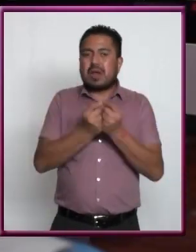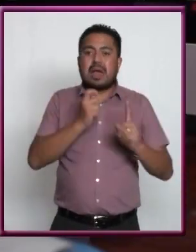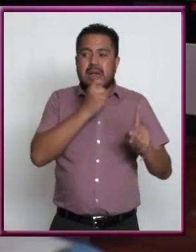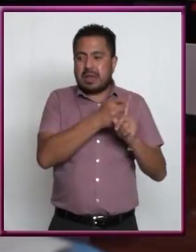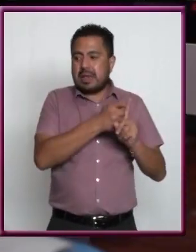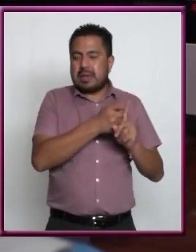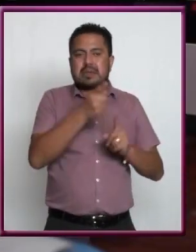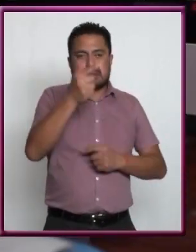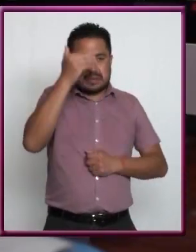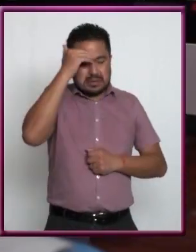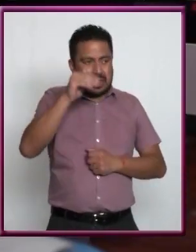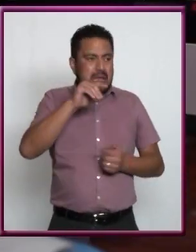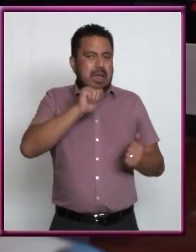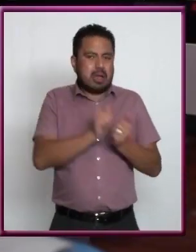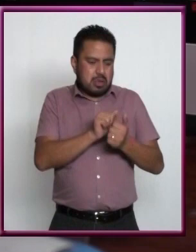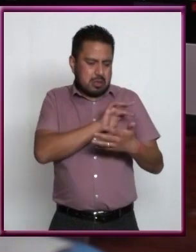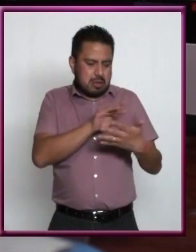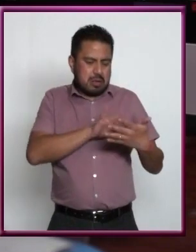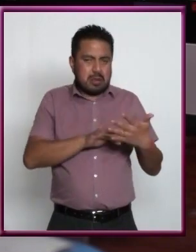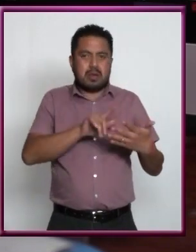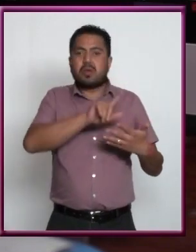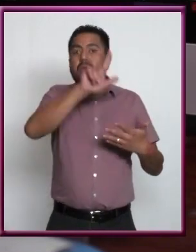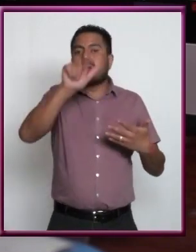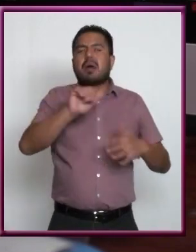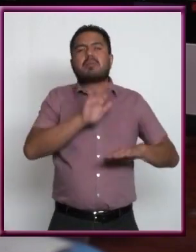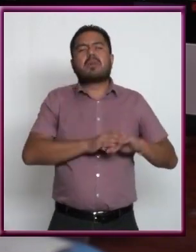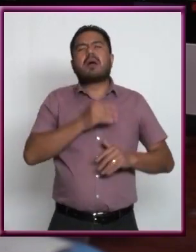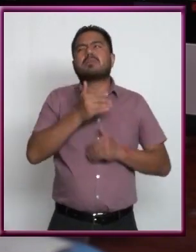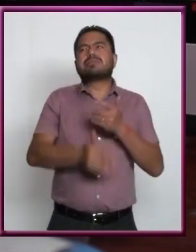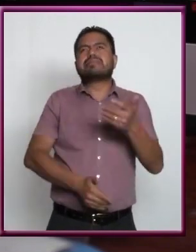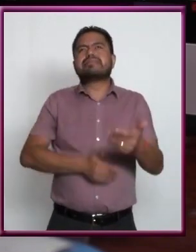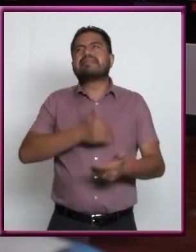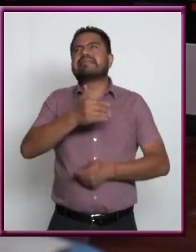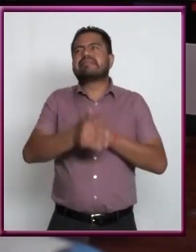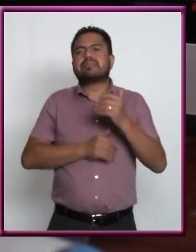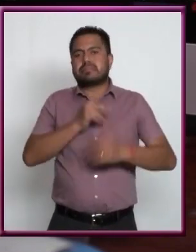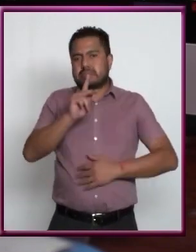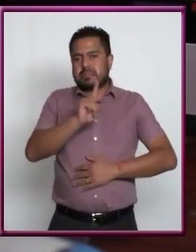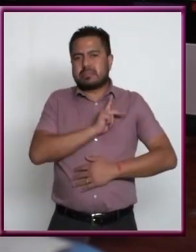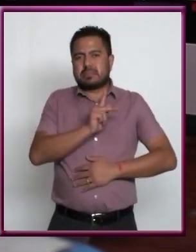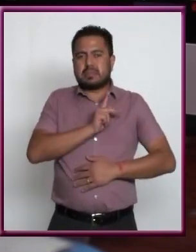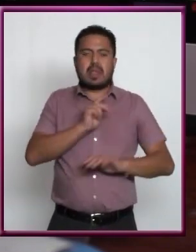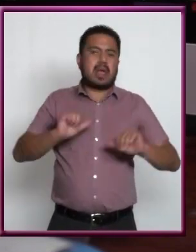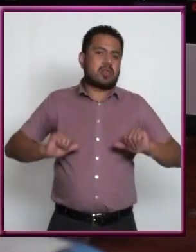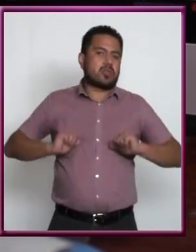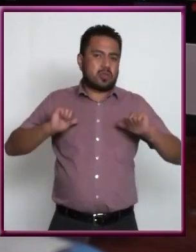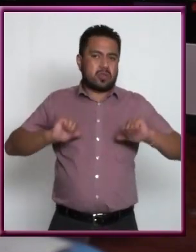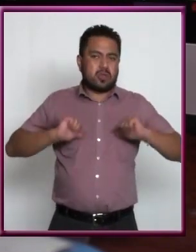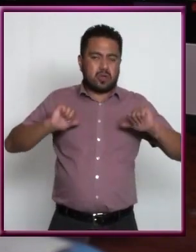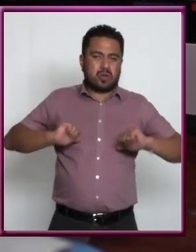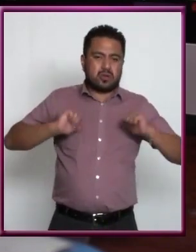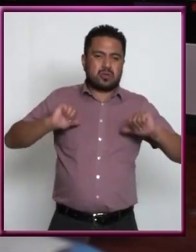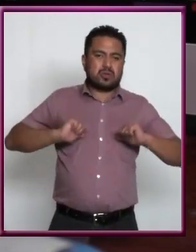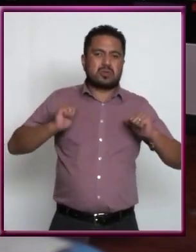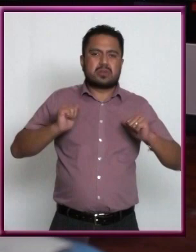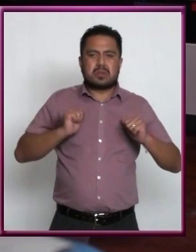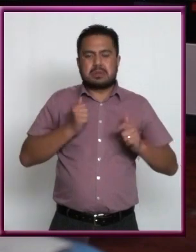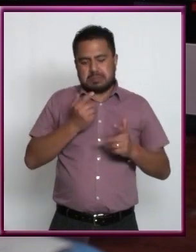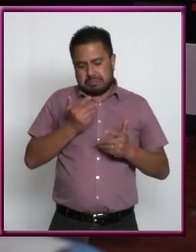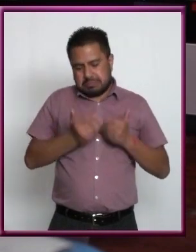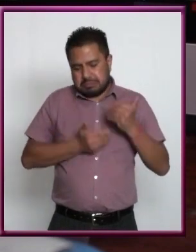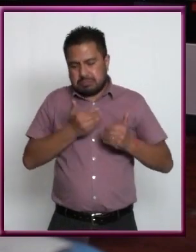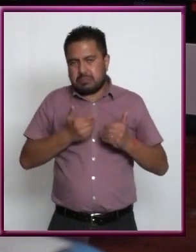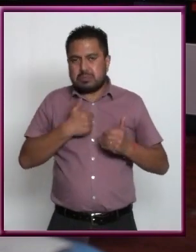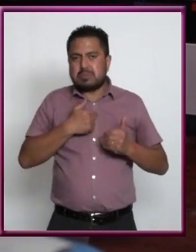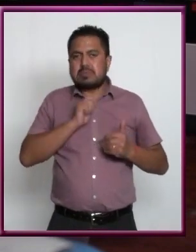luego sabes hacer. Y luego a lo largo de mi adolescencia y preparación,